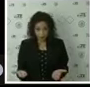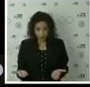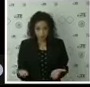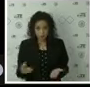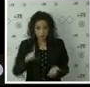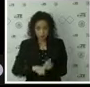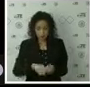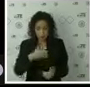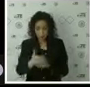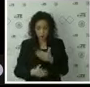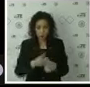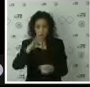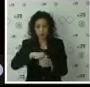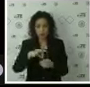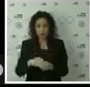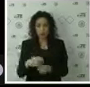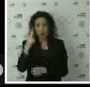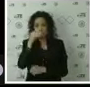al proceso electoral